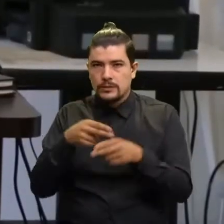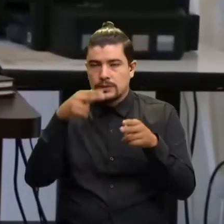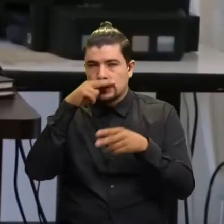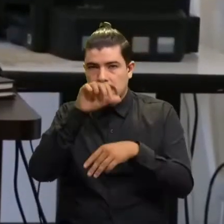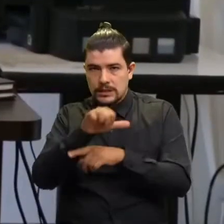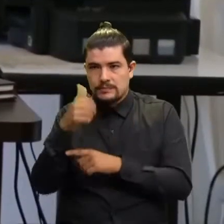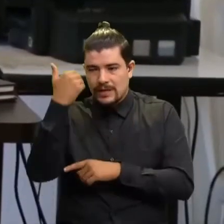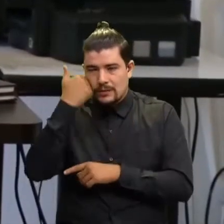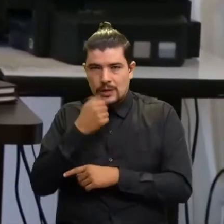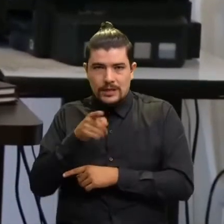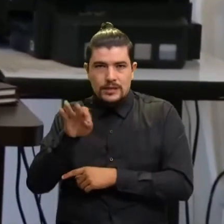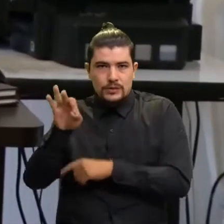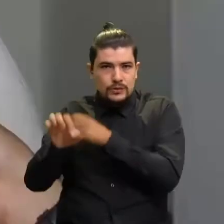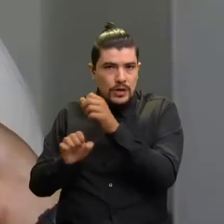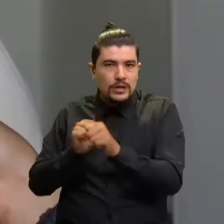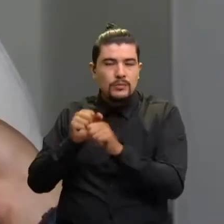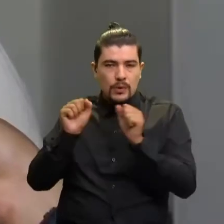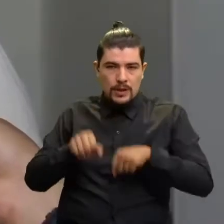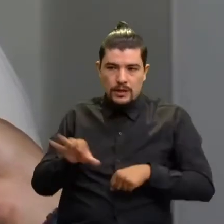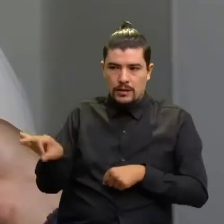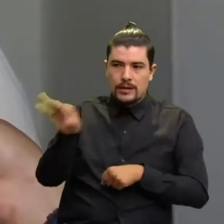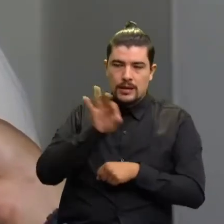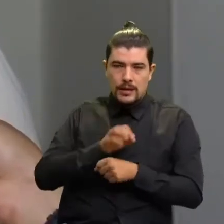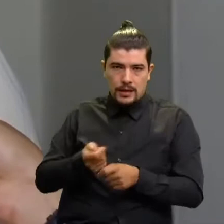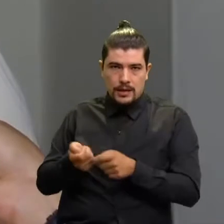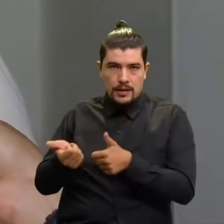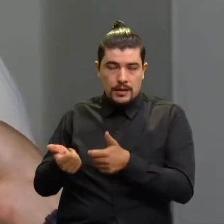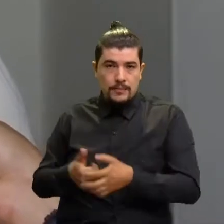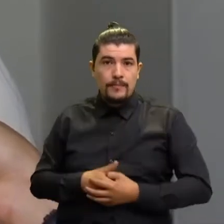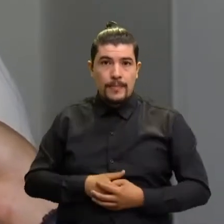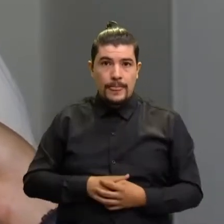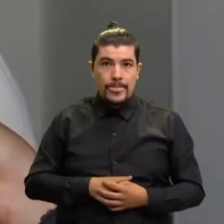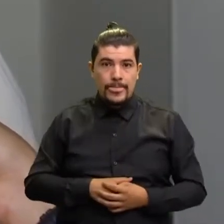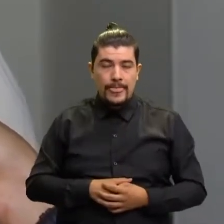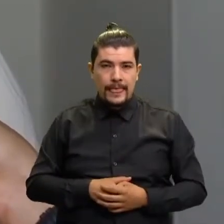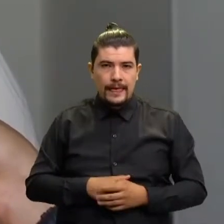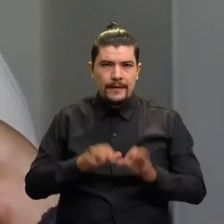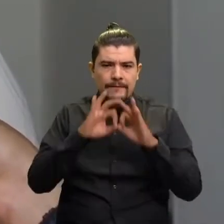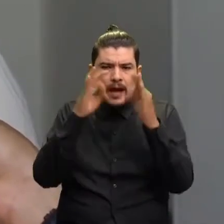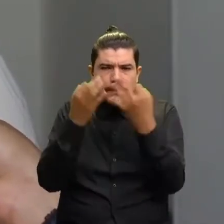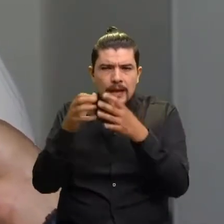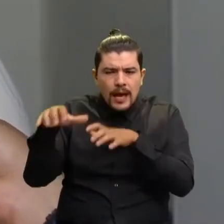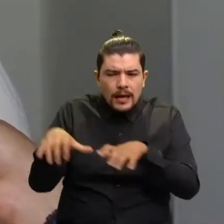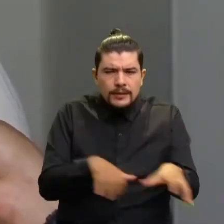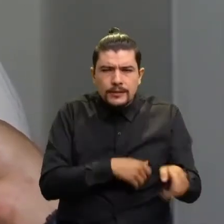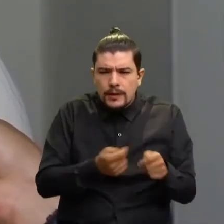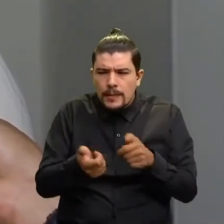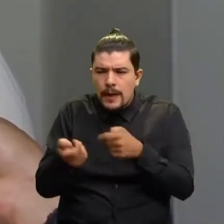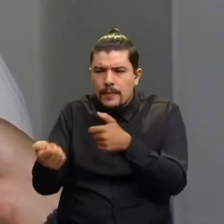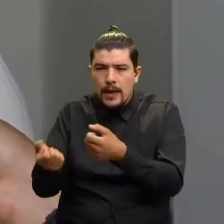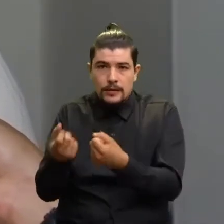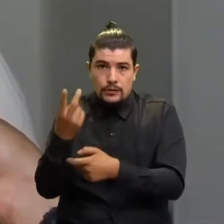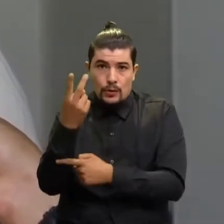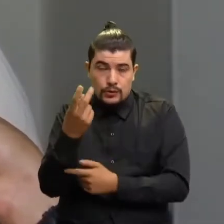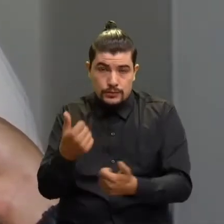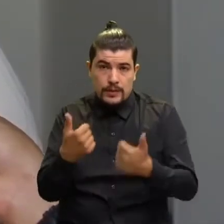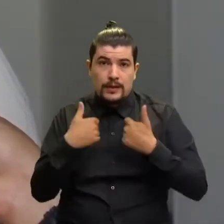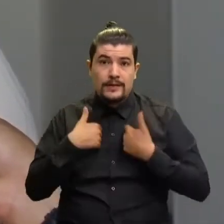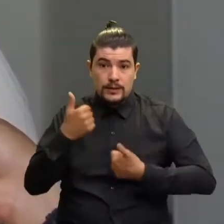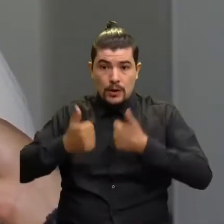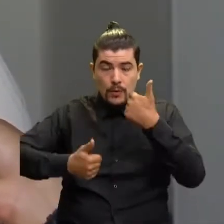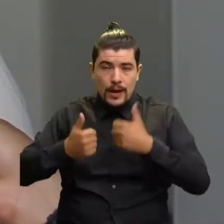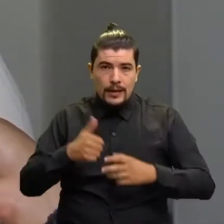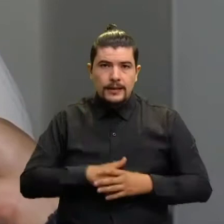de su ficha de SISBEN para poder ser seleccionados. Los incentivos que se reciben a través del programa Familias en Acción básicamente son dos: uno que es de